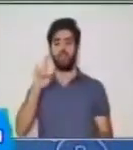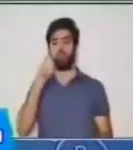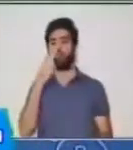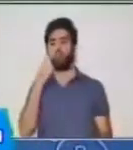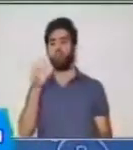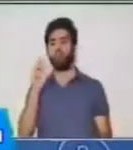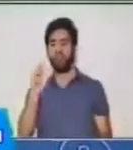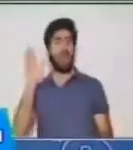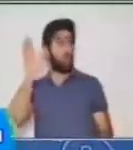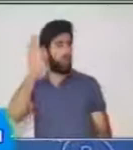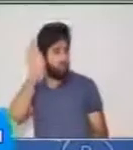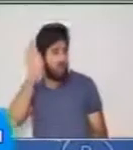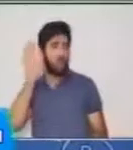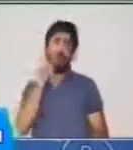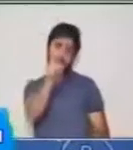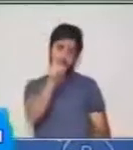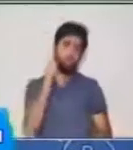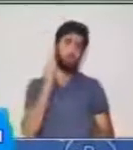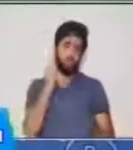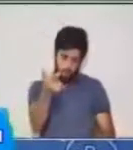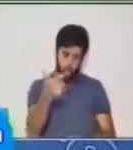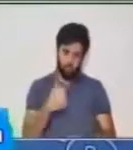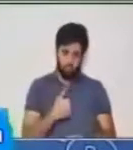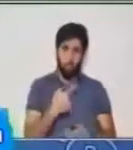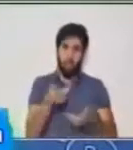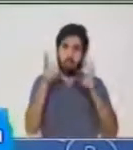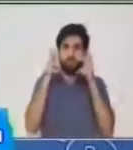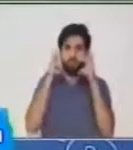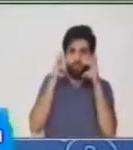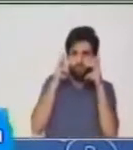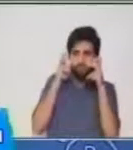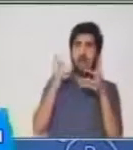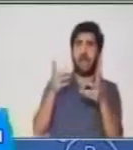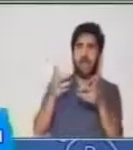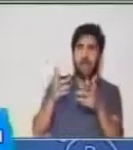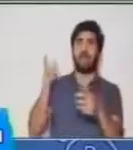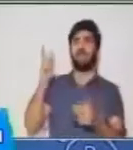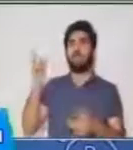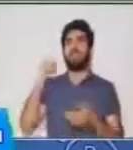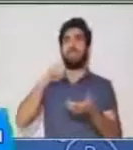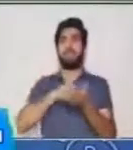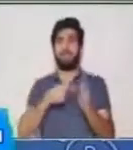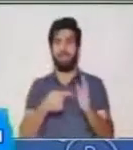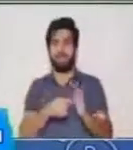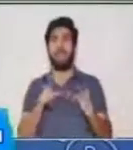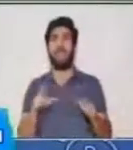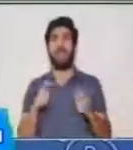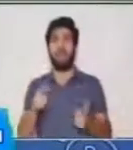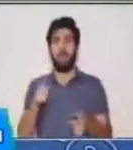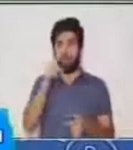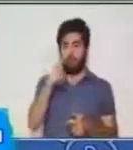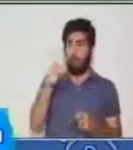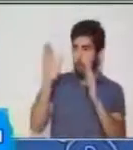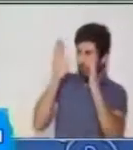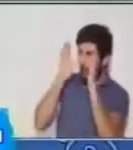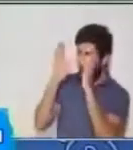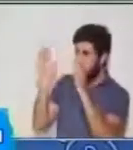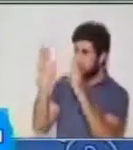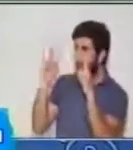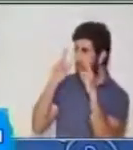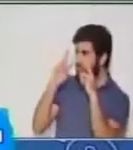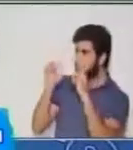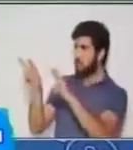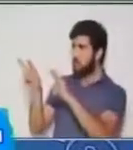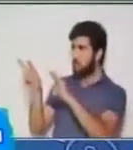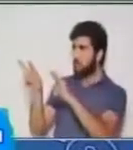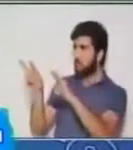sabes. Lo vamos a repasar el día de hoy. Escuchar es la acción voluntaria de prestar atención